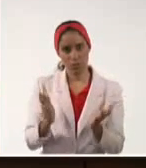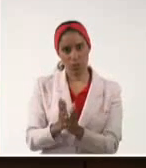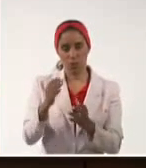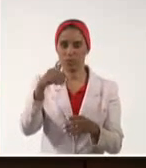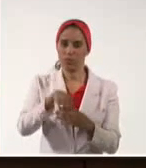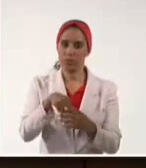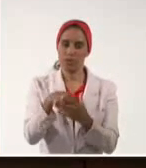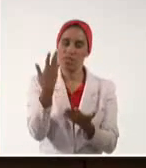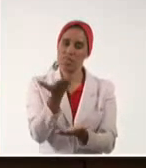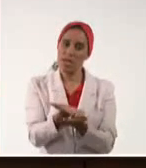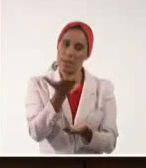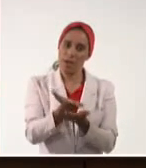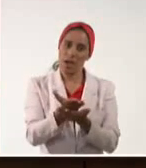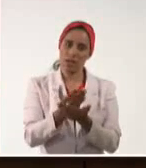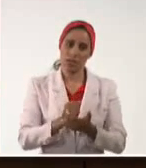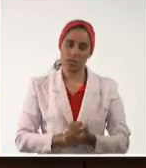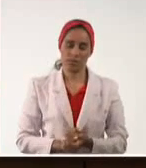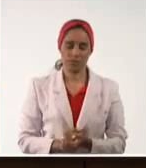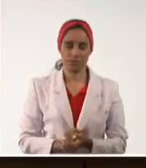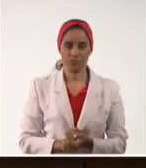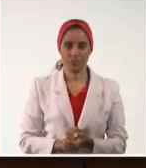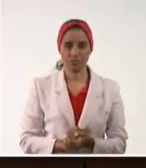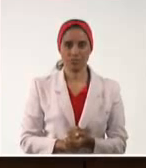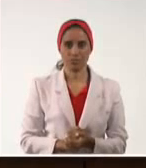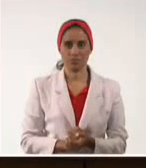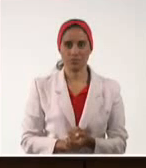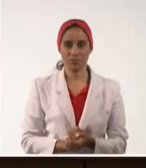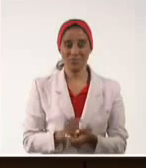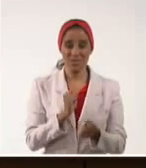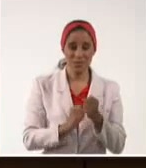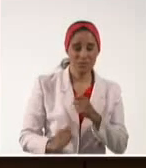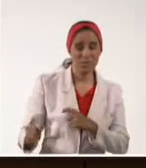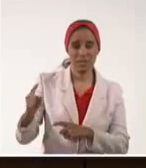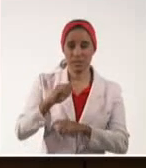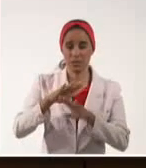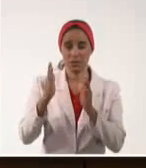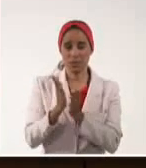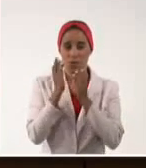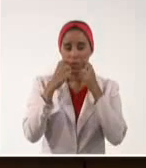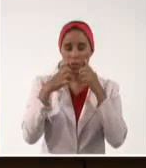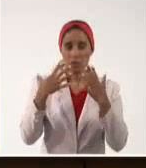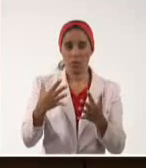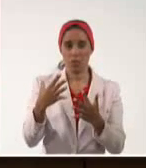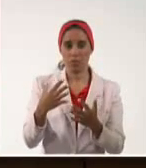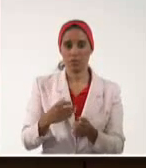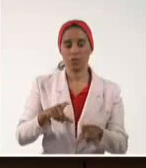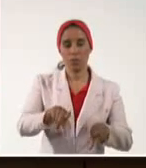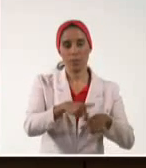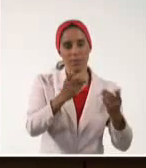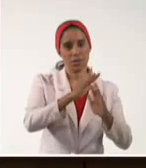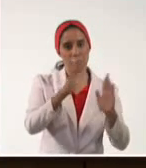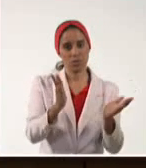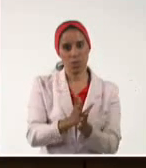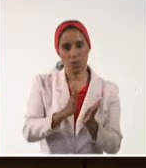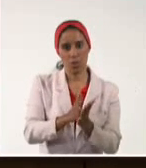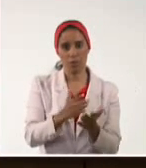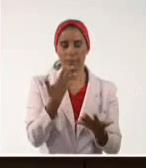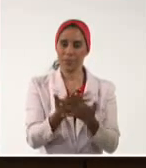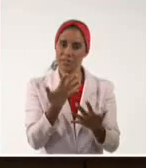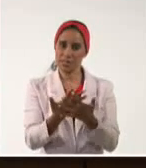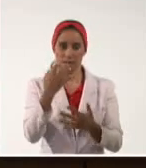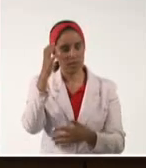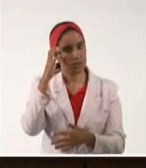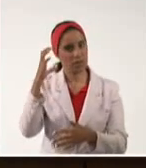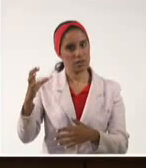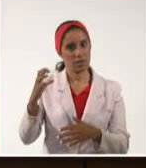demanda. Será imprescindible la exigencia para dar cumplimiento a las funciones de las instituciones estatales en todos